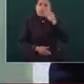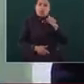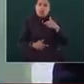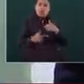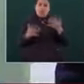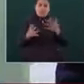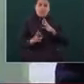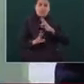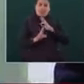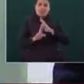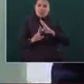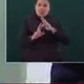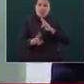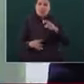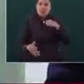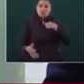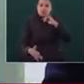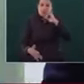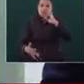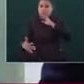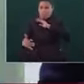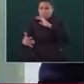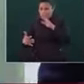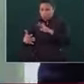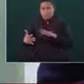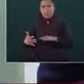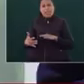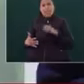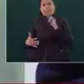foros. O sea, me alimento mucho